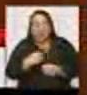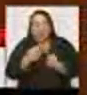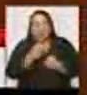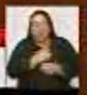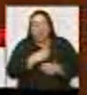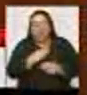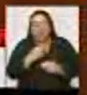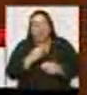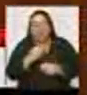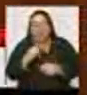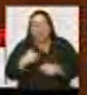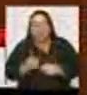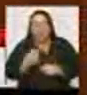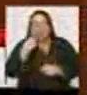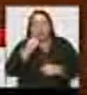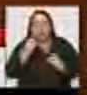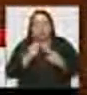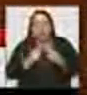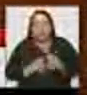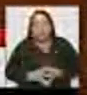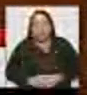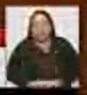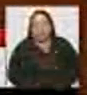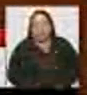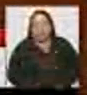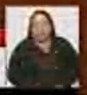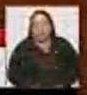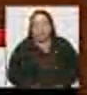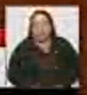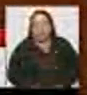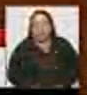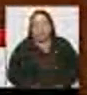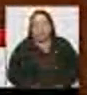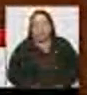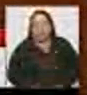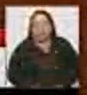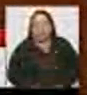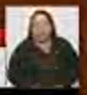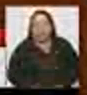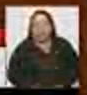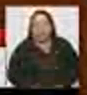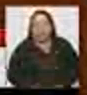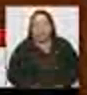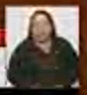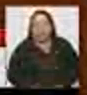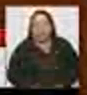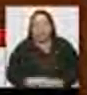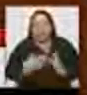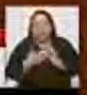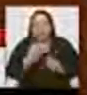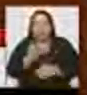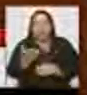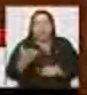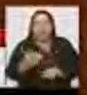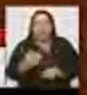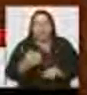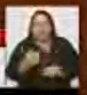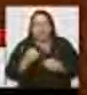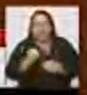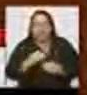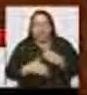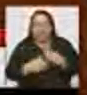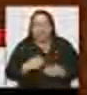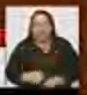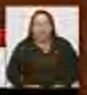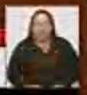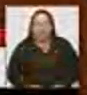del Consejo de Ministros, señoras y señores congresistas de la República, en esta oportunidad venimos a presentar ante ustedes el informe